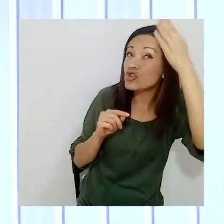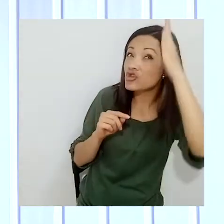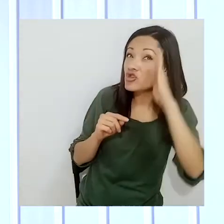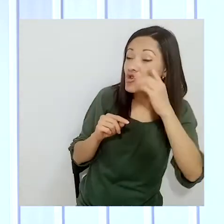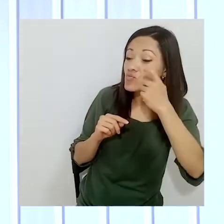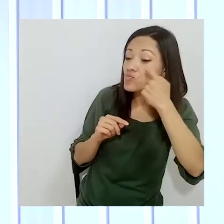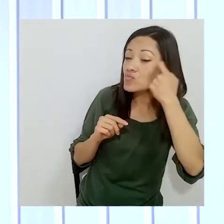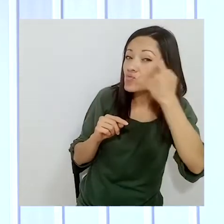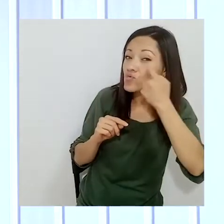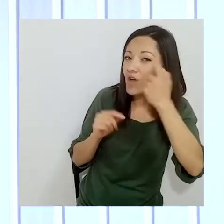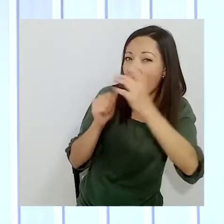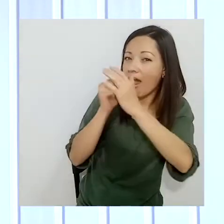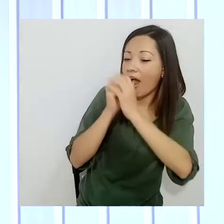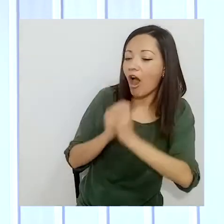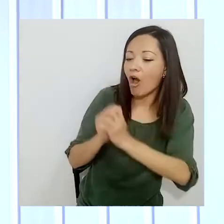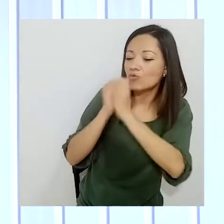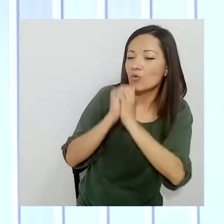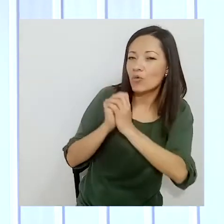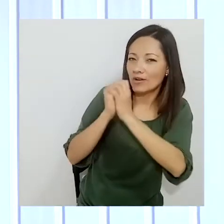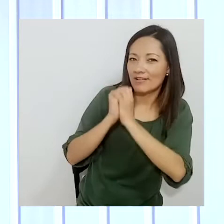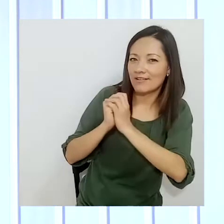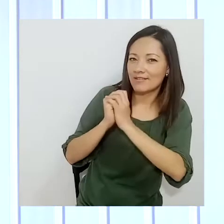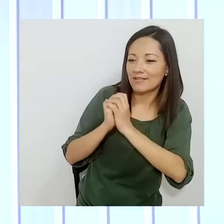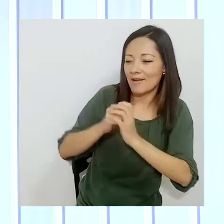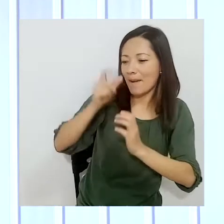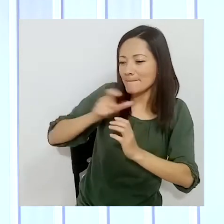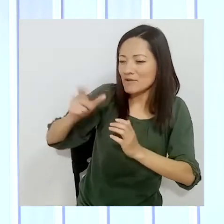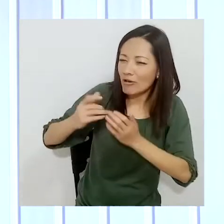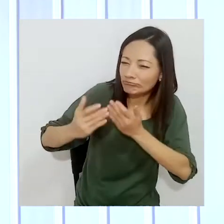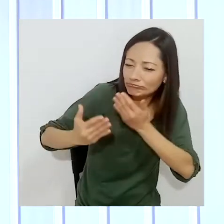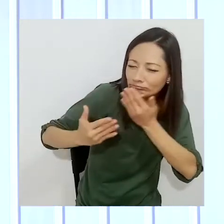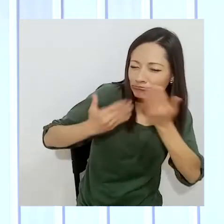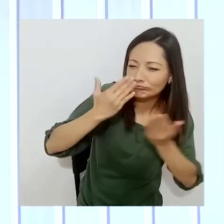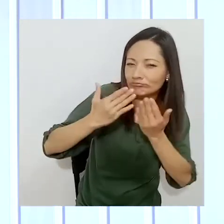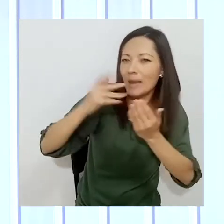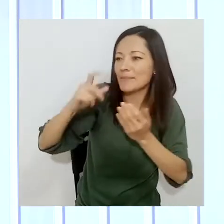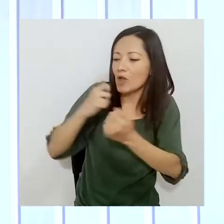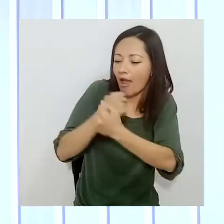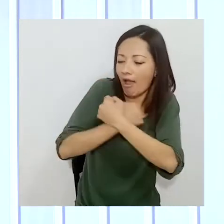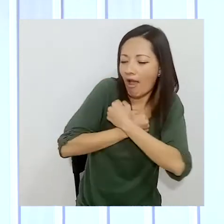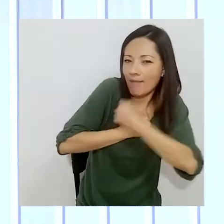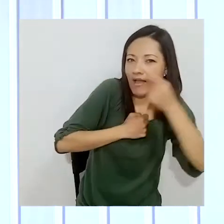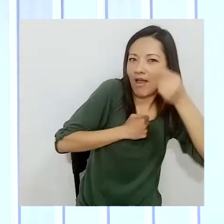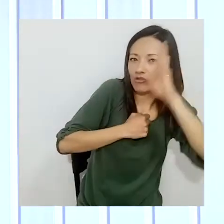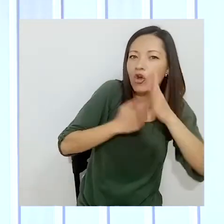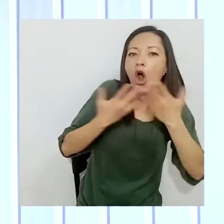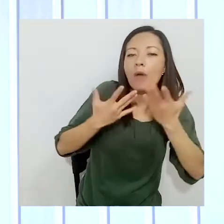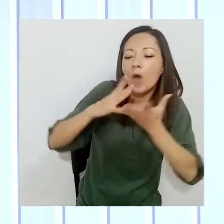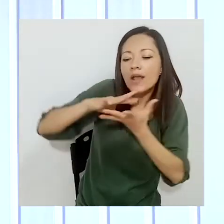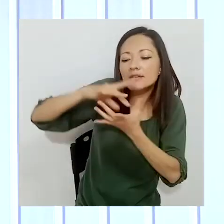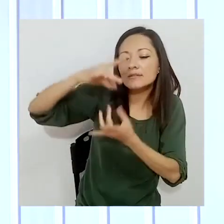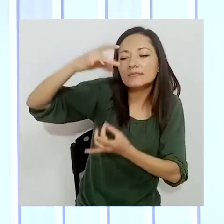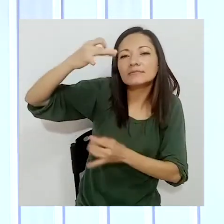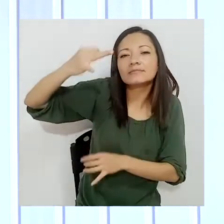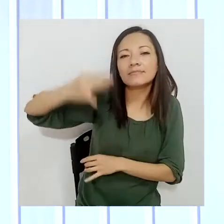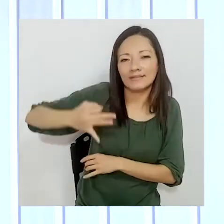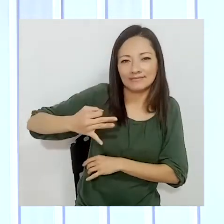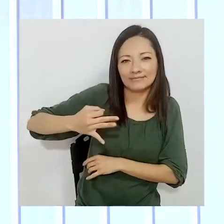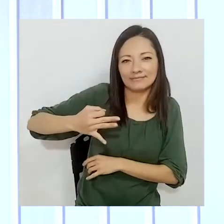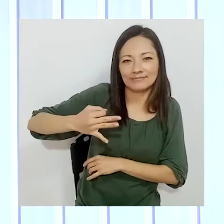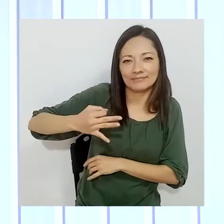Dios está buscando adoradores, o sea, gente que le sirva, gente que le ame en espíritu y en